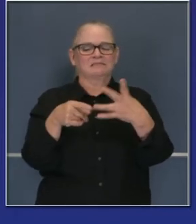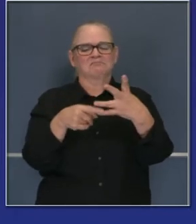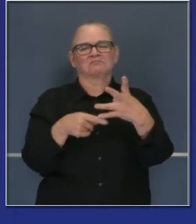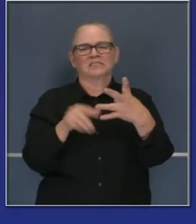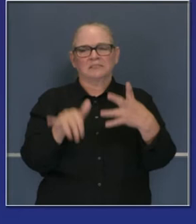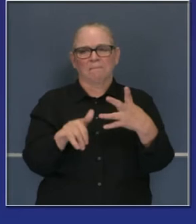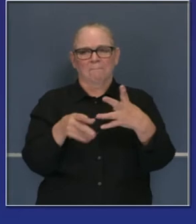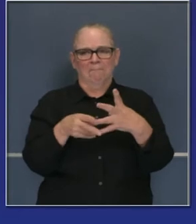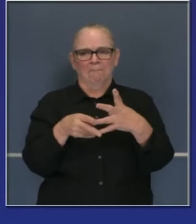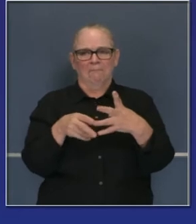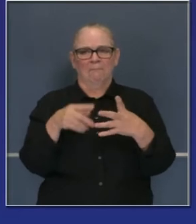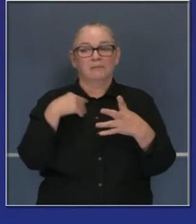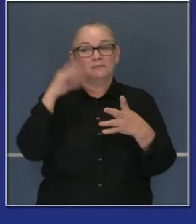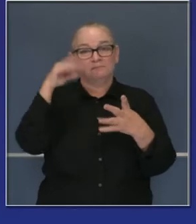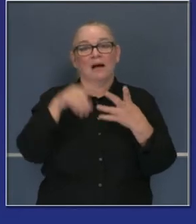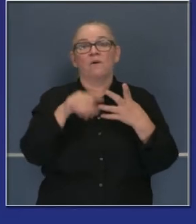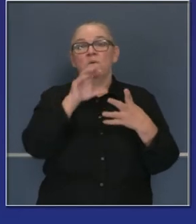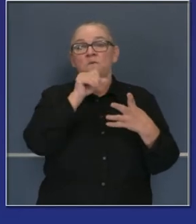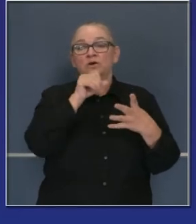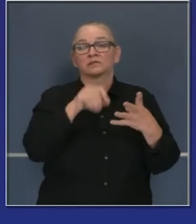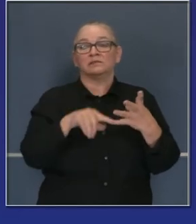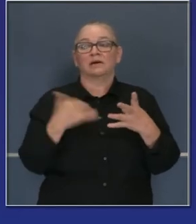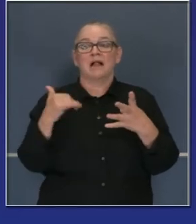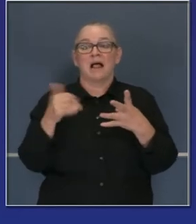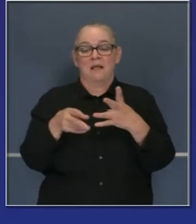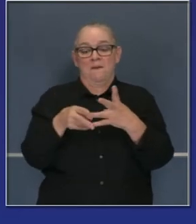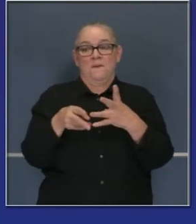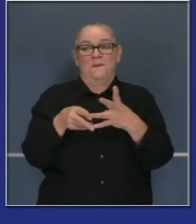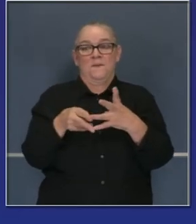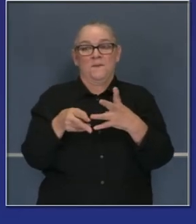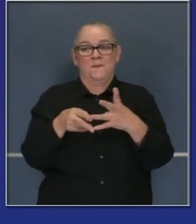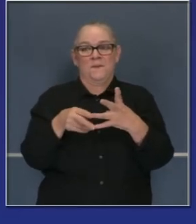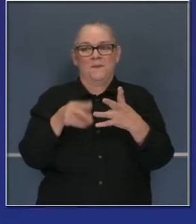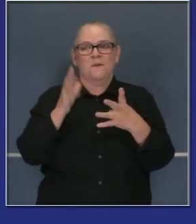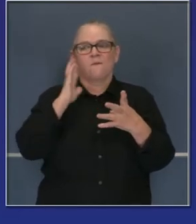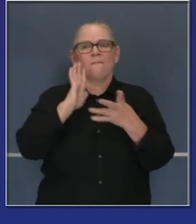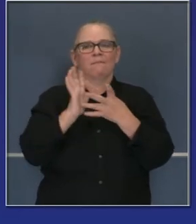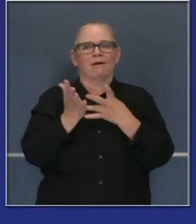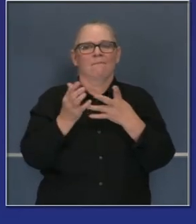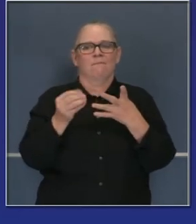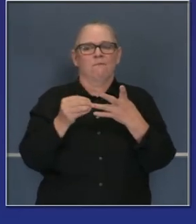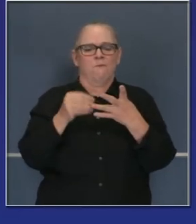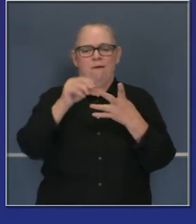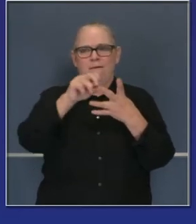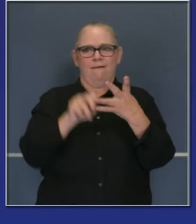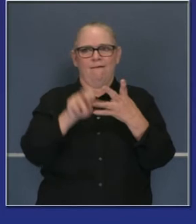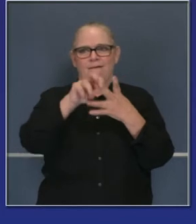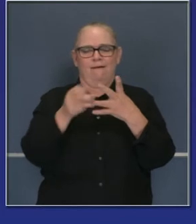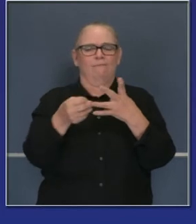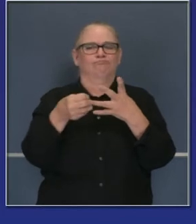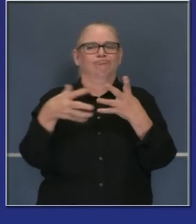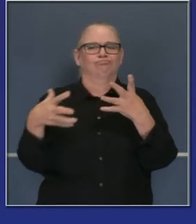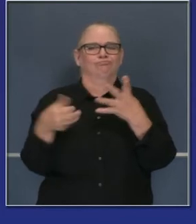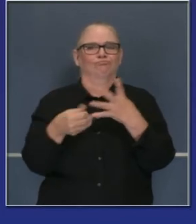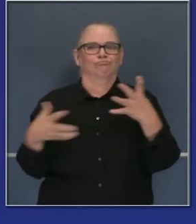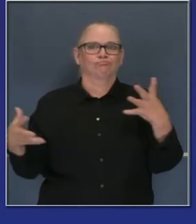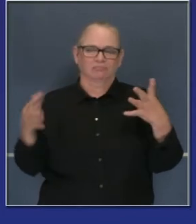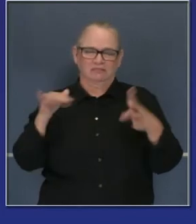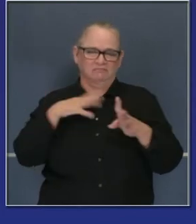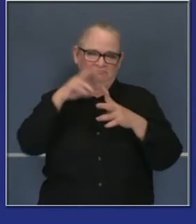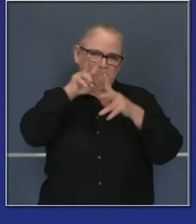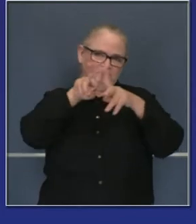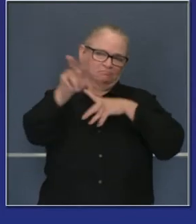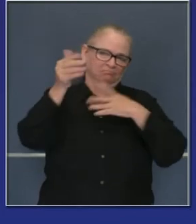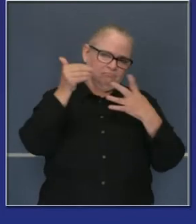anticipamos que el número de naranja y amarillo estará creciendo la semana pasada semana próxima ahora que estamos